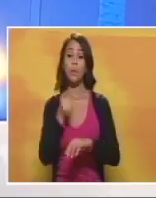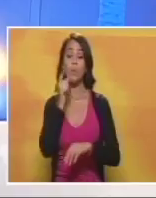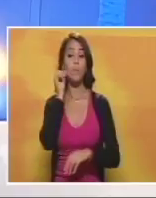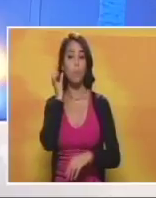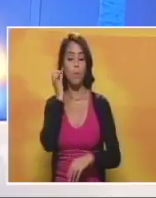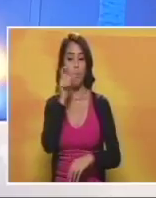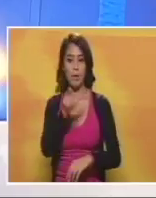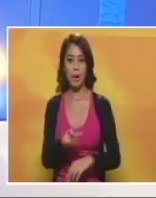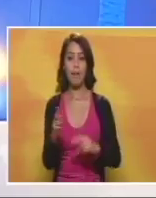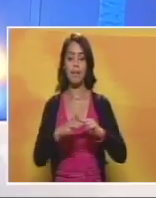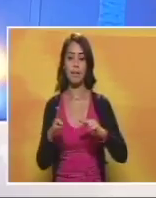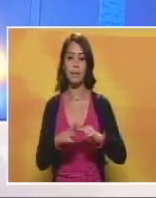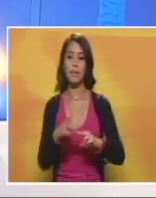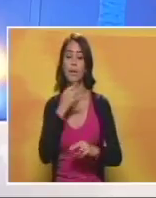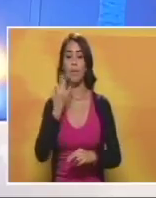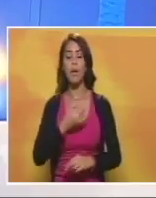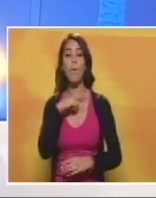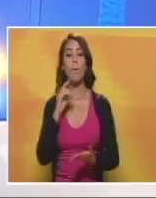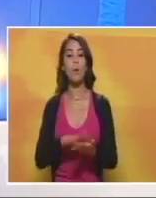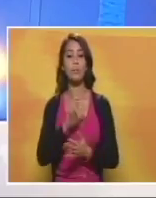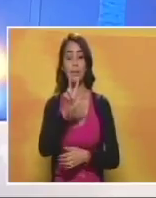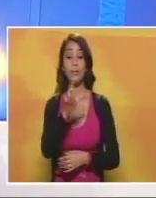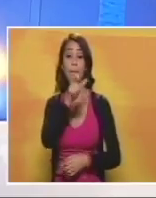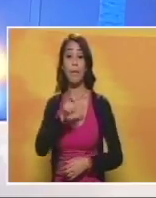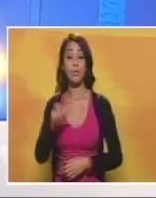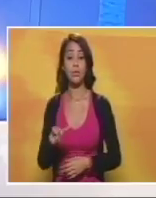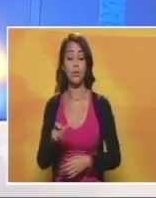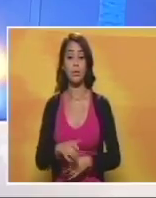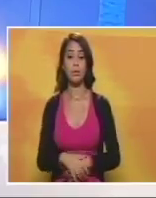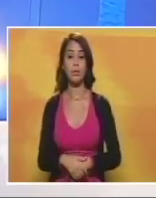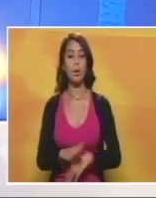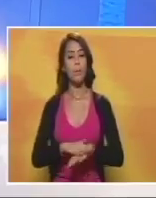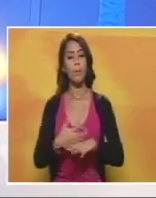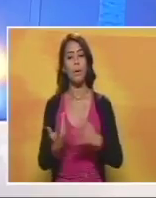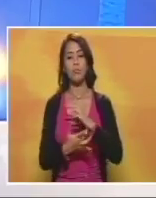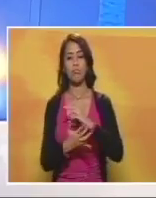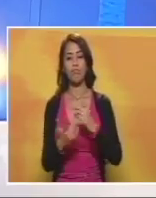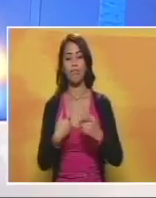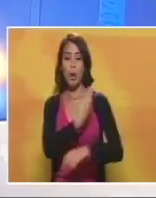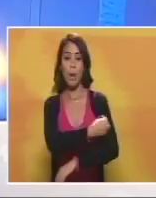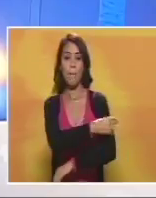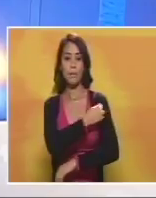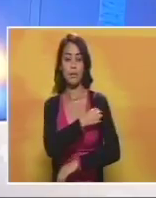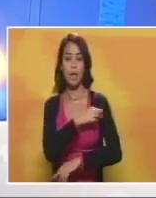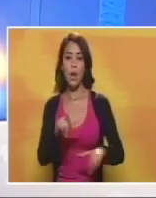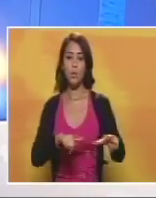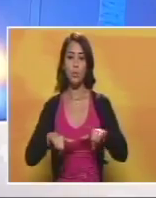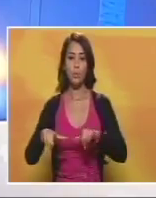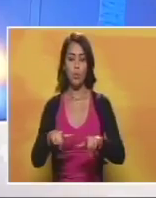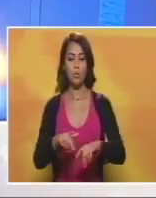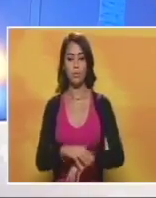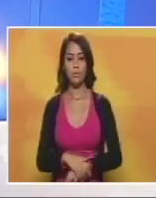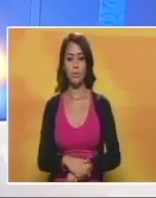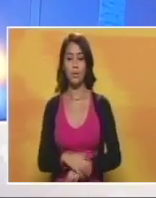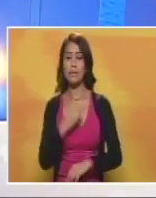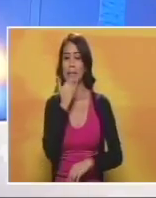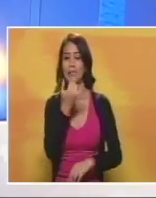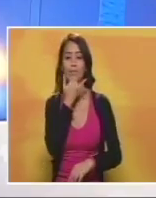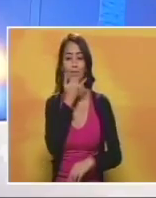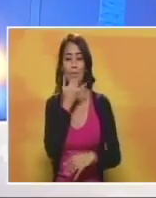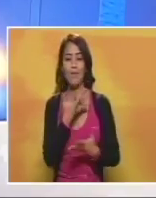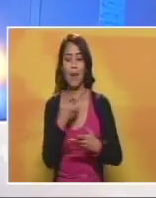qué reconocer. Solórzano señaló que desconoce si las presidenciales serán nuevamente postergadas, pero recordó que la propia ONU sostuvo